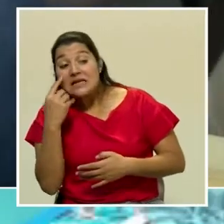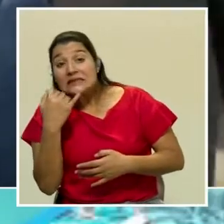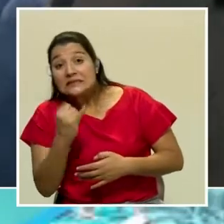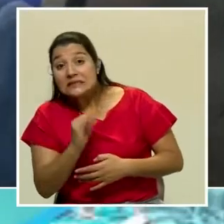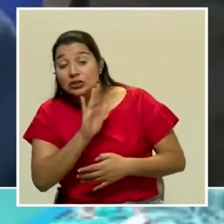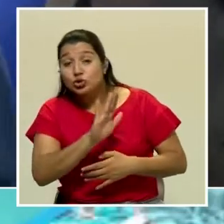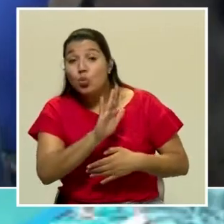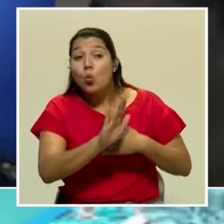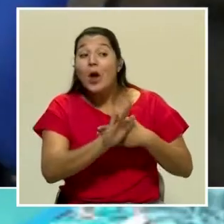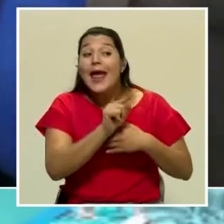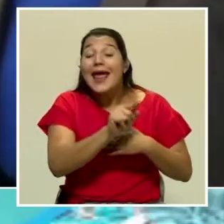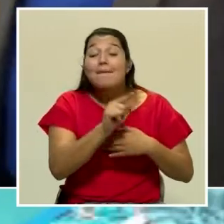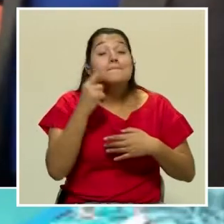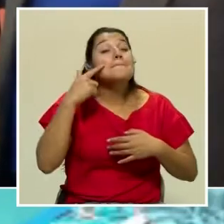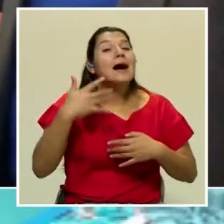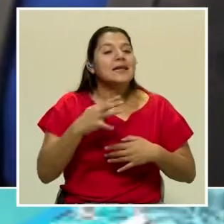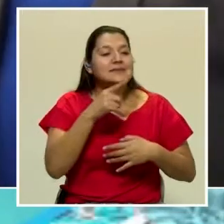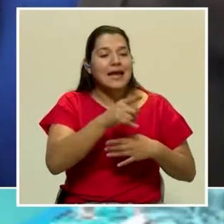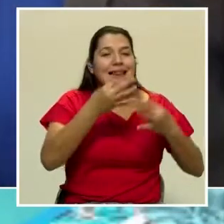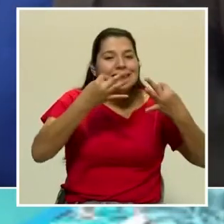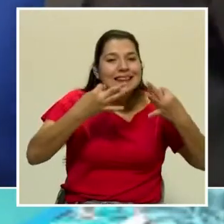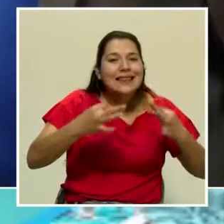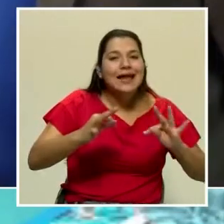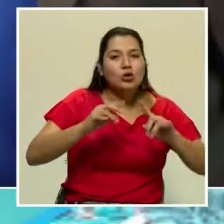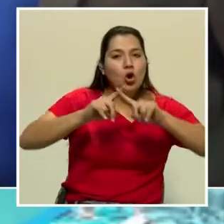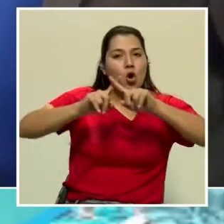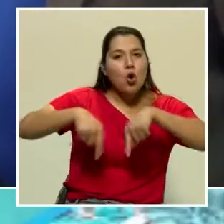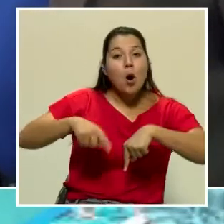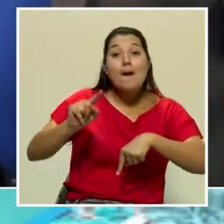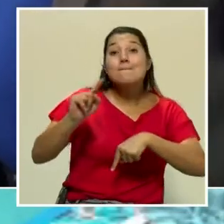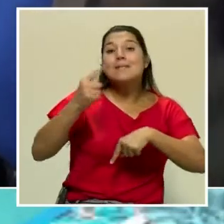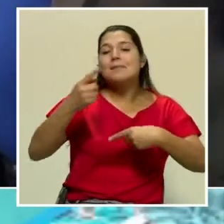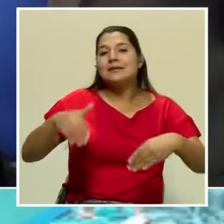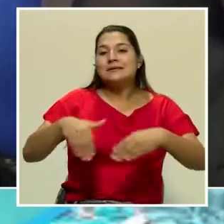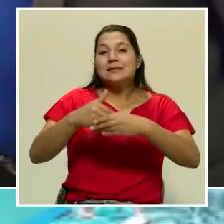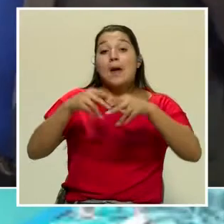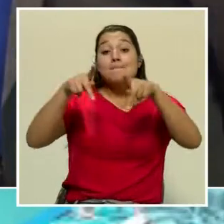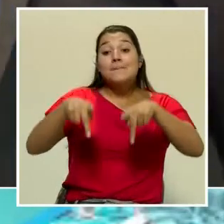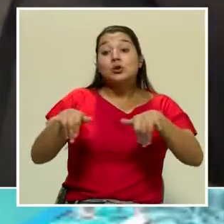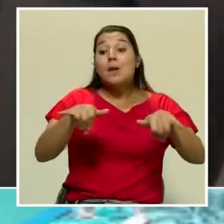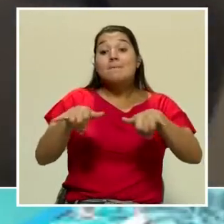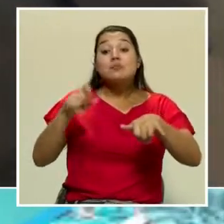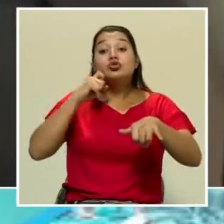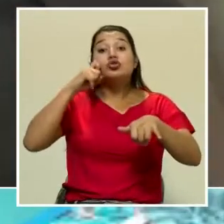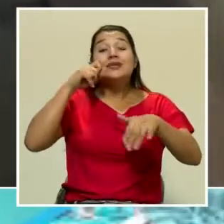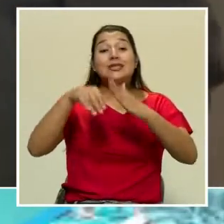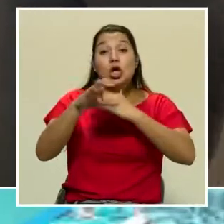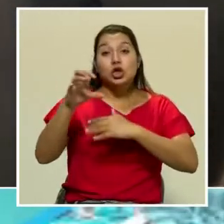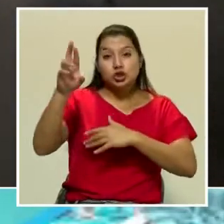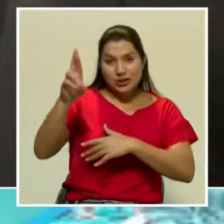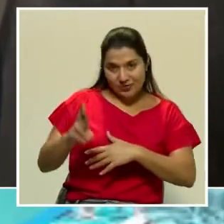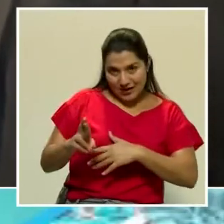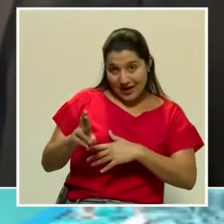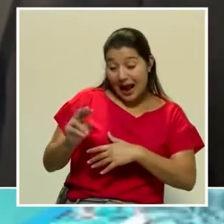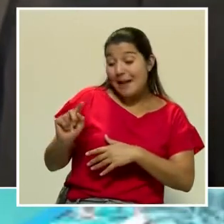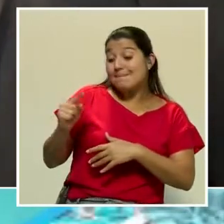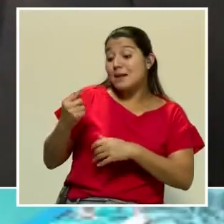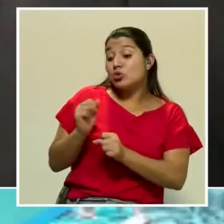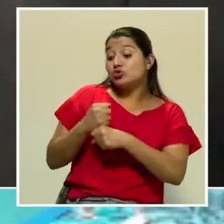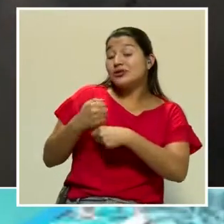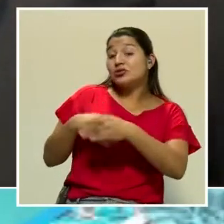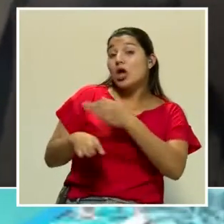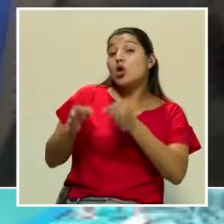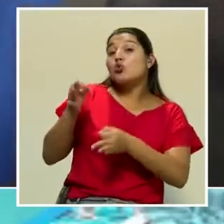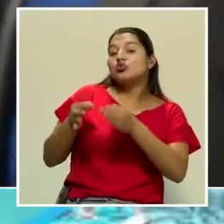realizar de nulidad del primer matrimonio de personas del mismo sexo que se llevó a cabo en nuestro país en un juzgado de familia